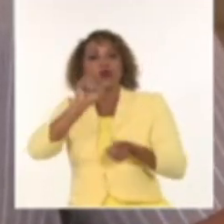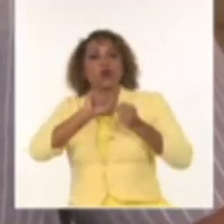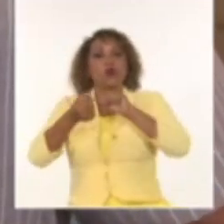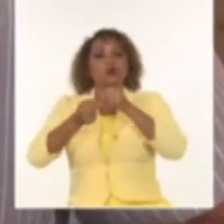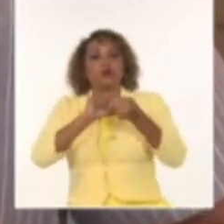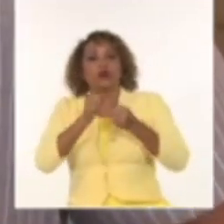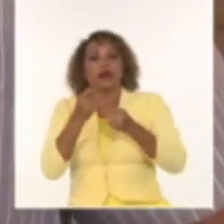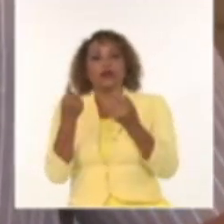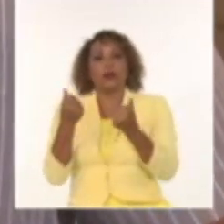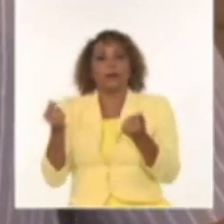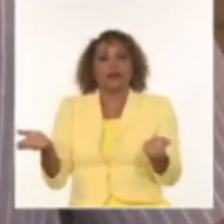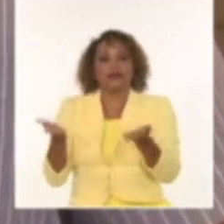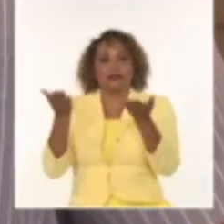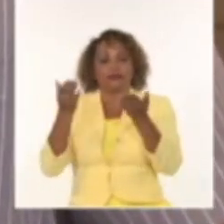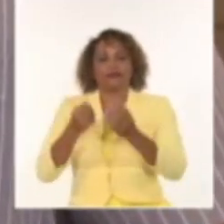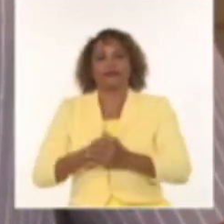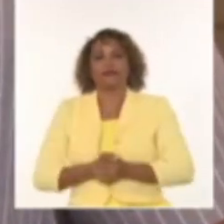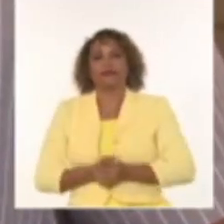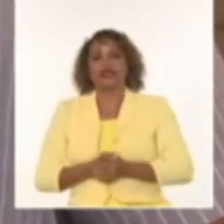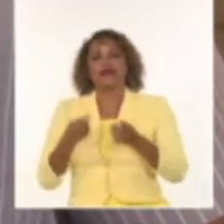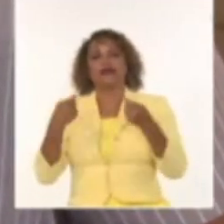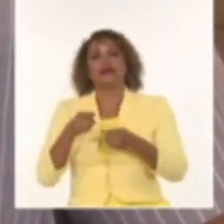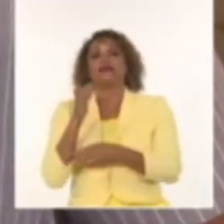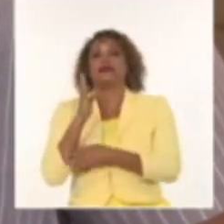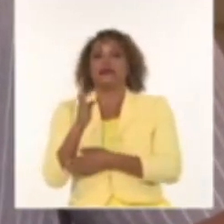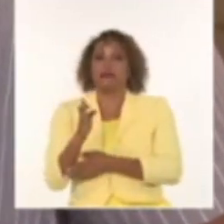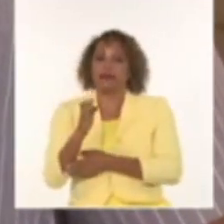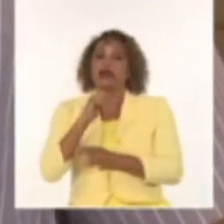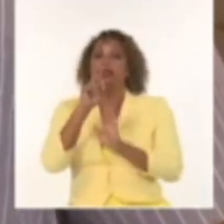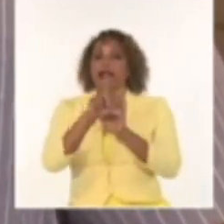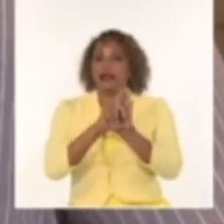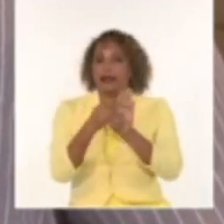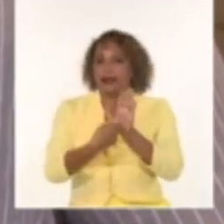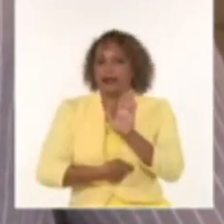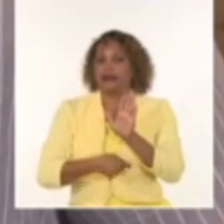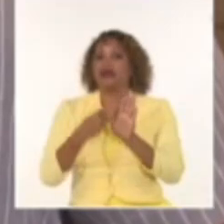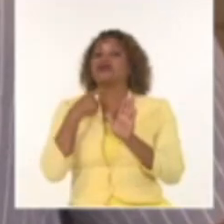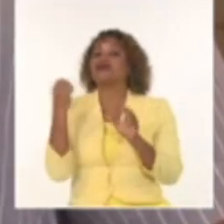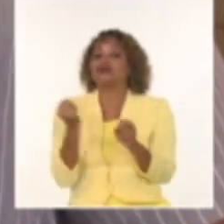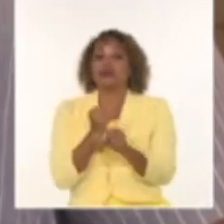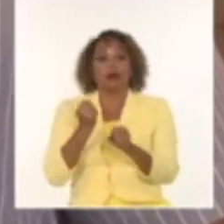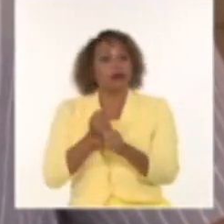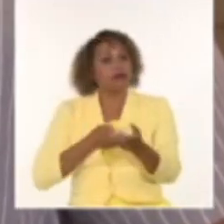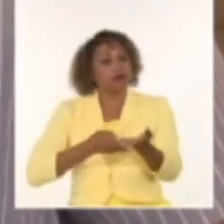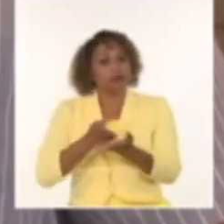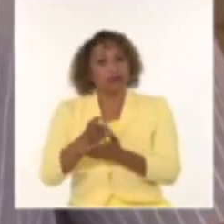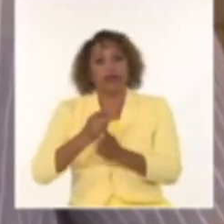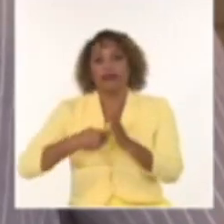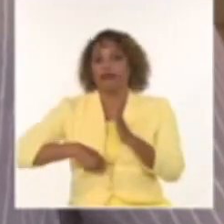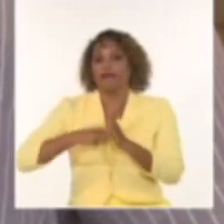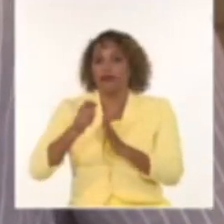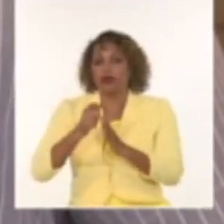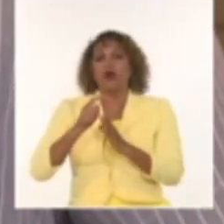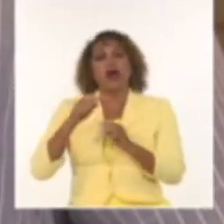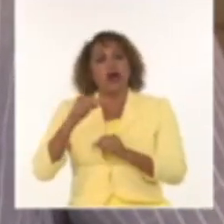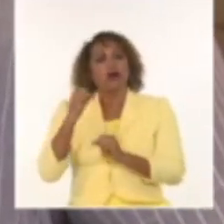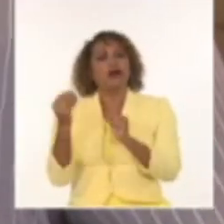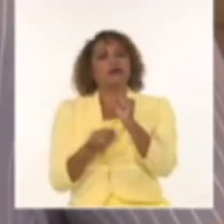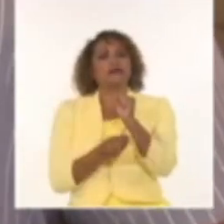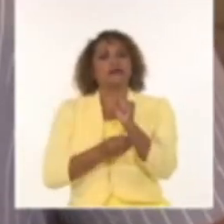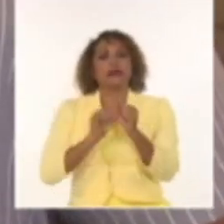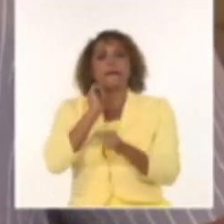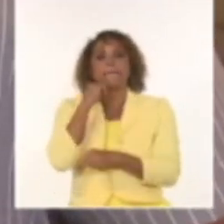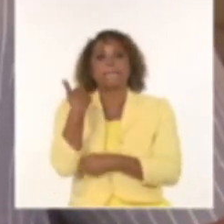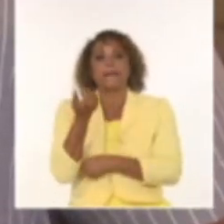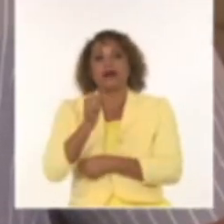tienen los consumidores y que se respeten también estas regulaciones de precios. Es un trabajo que se mantiene, que vamos a reforzar en los próximos